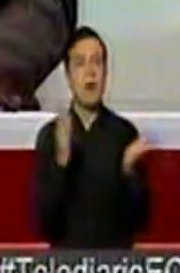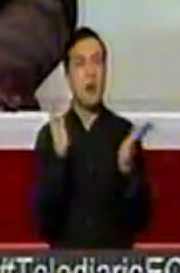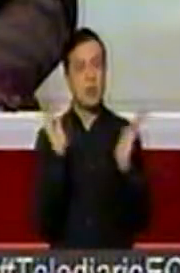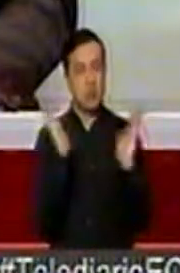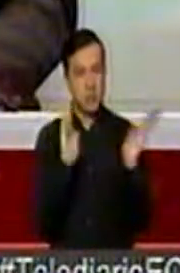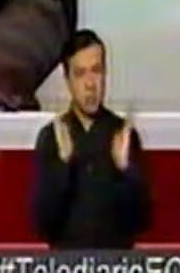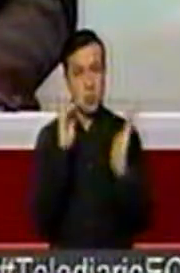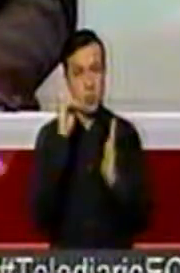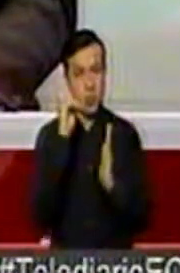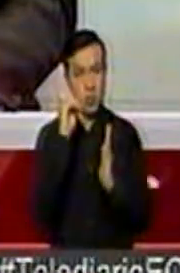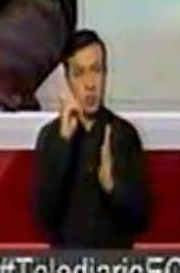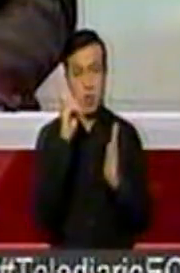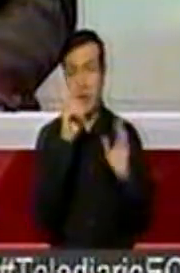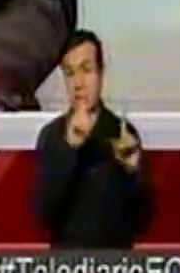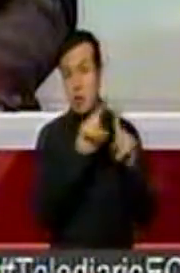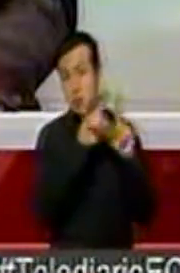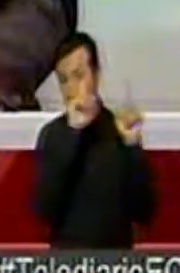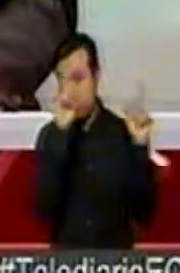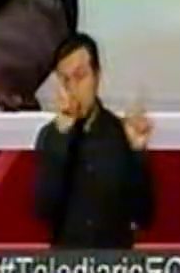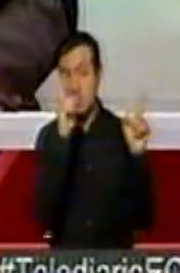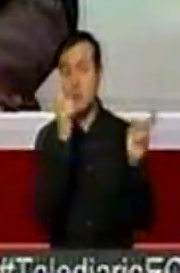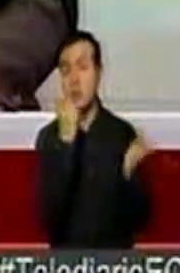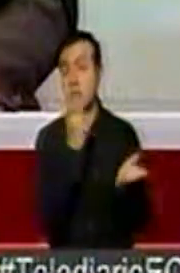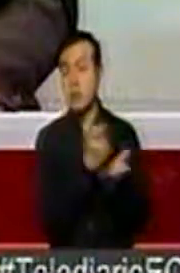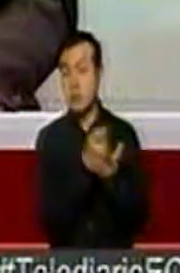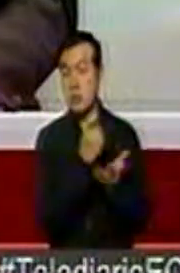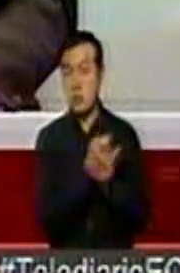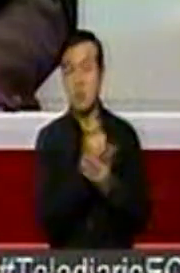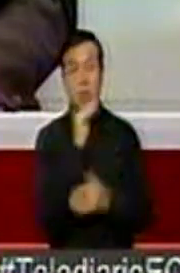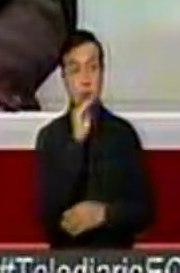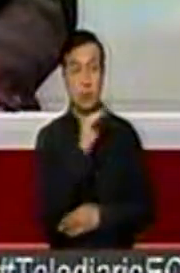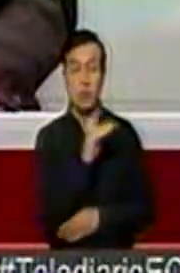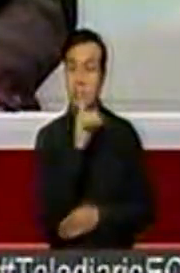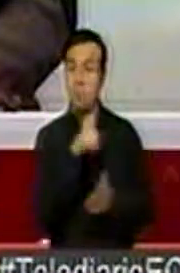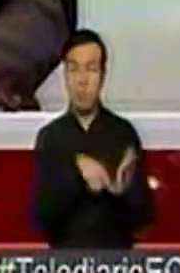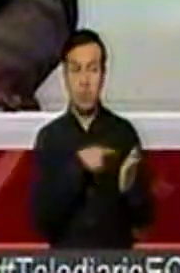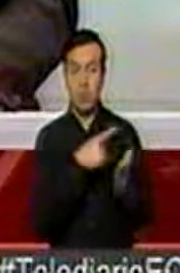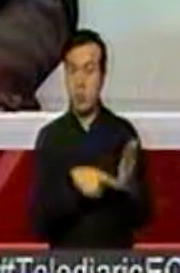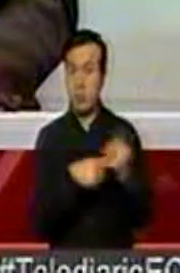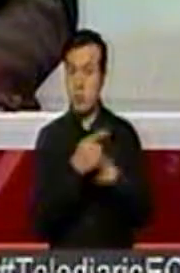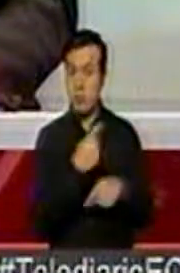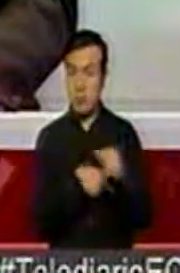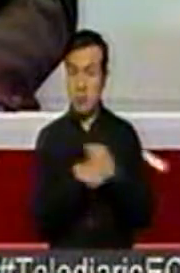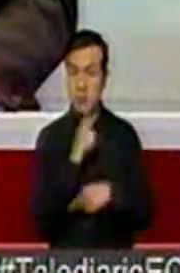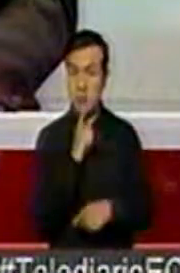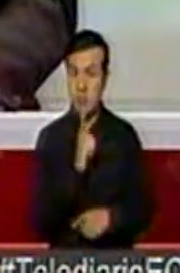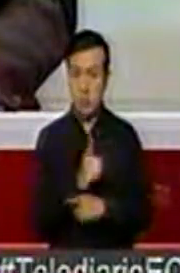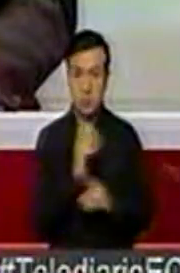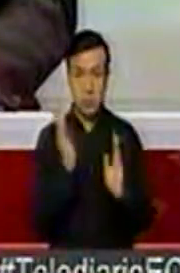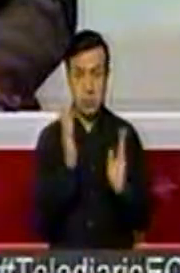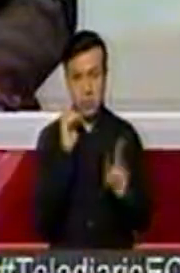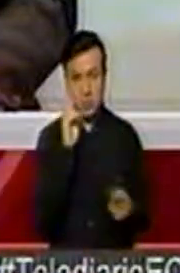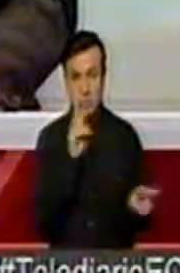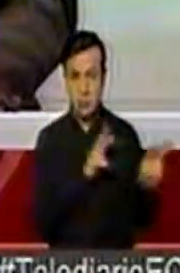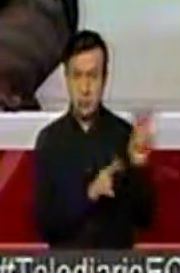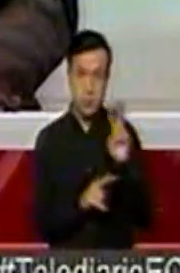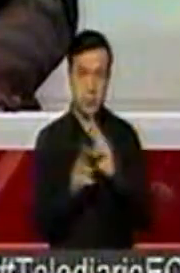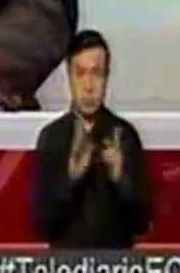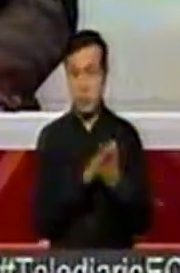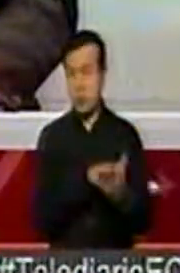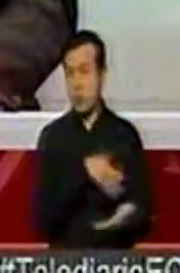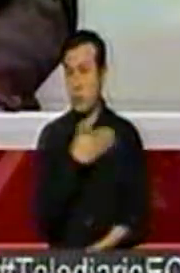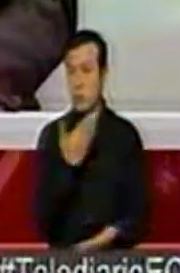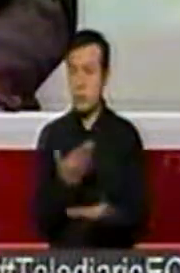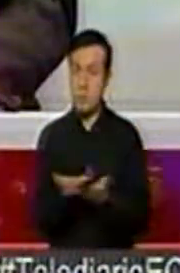temporal de una de las cinco exportadoras de camarón que habían sido notificadas. Las exportaciones que estén en tránsito serán analizadas a su arribo